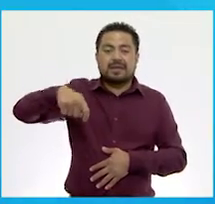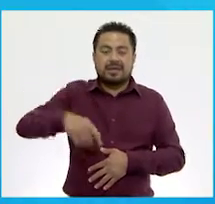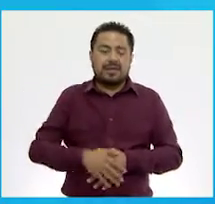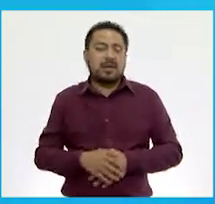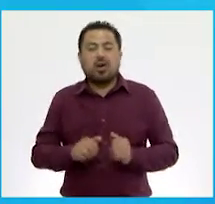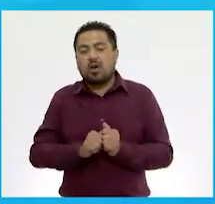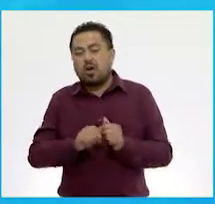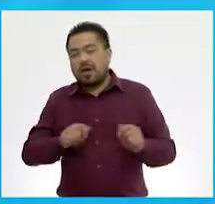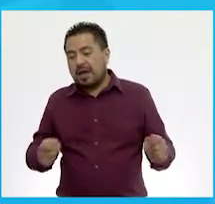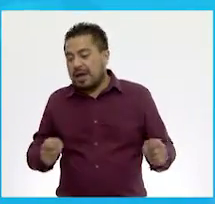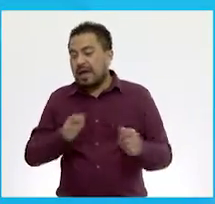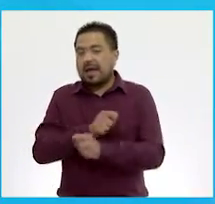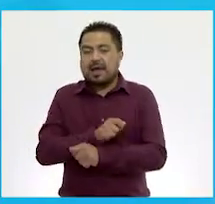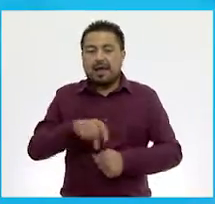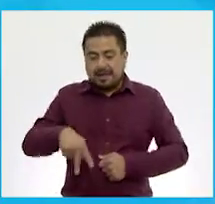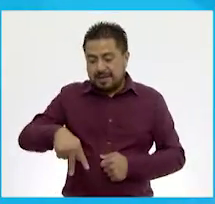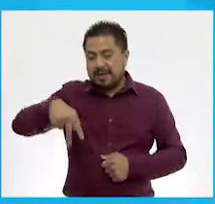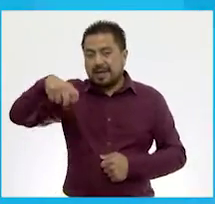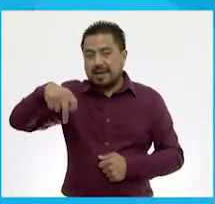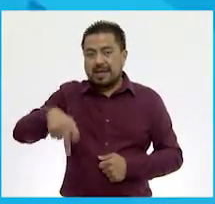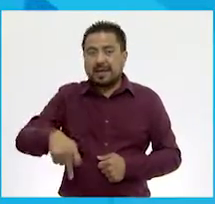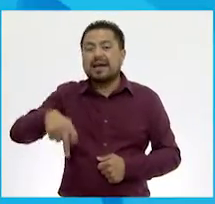¡En el otro pie!